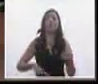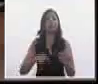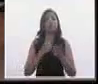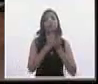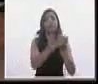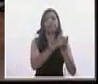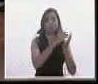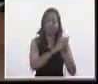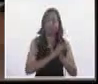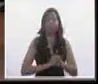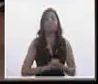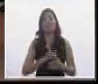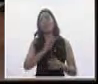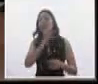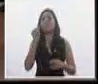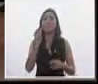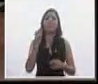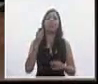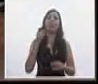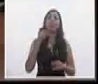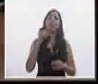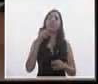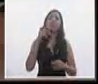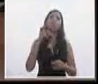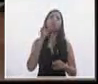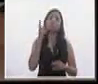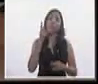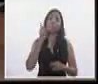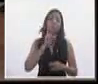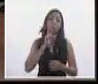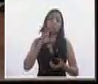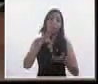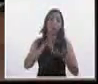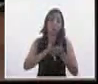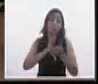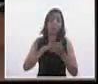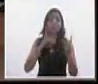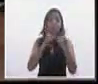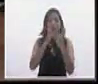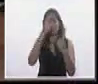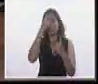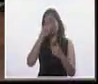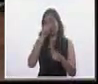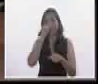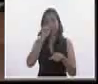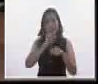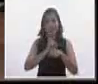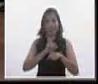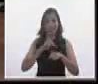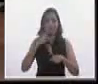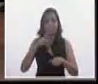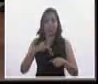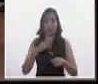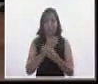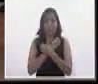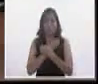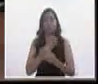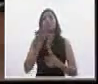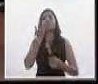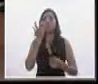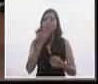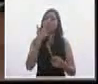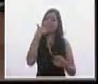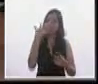Val Chaparro Espinoza bueno dice la esposa al gobernador le solicitó una cita al director de la secretaría de educación a nombre mío ya que yo quiero